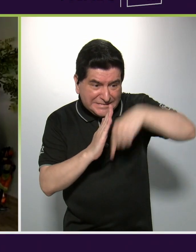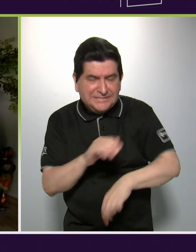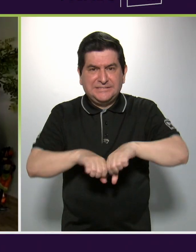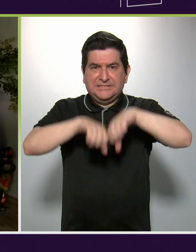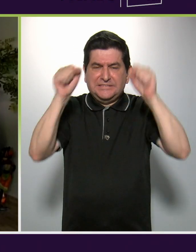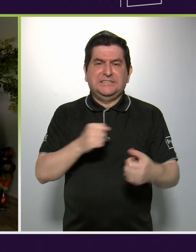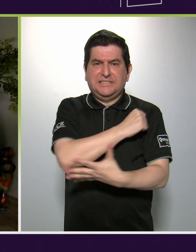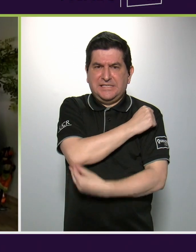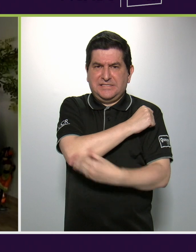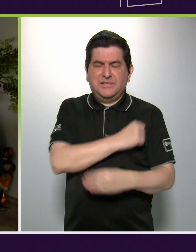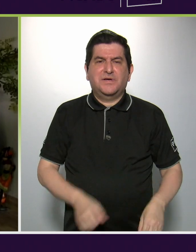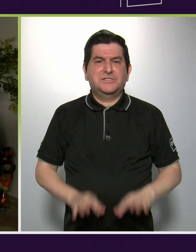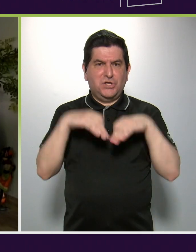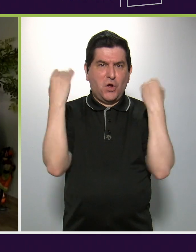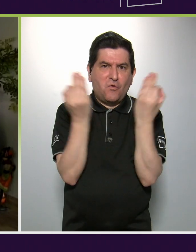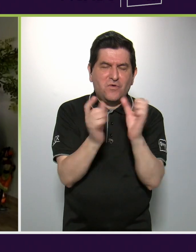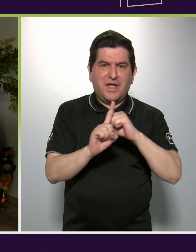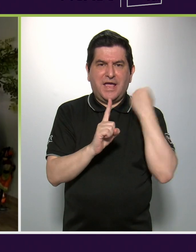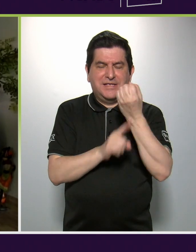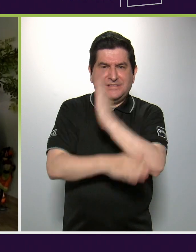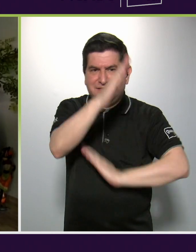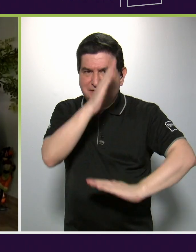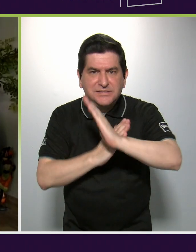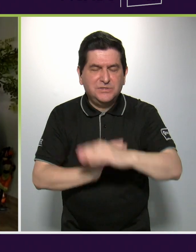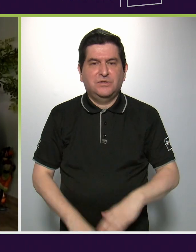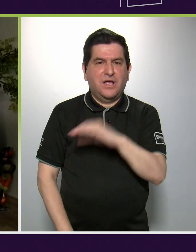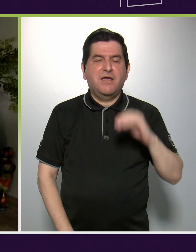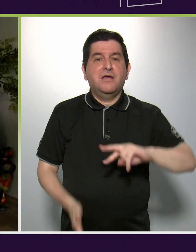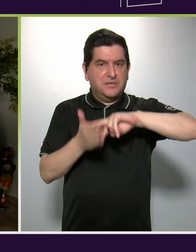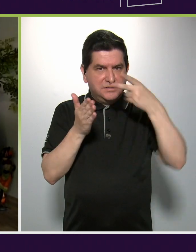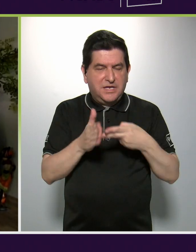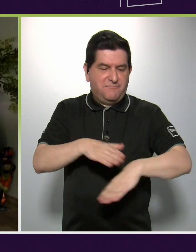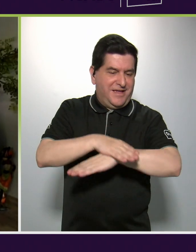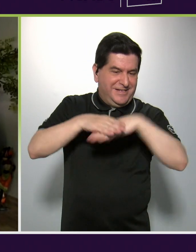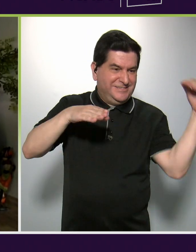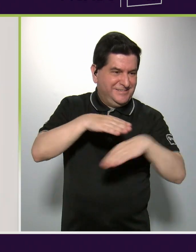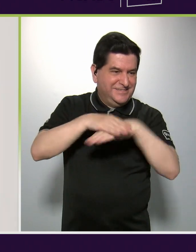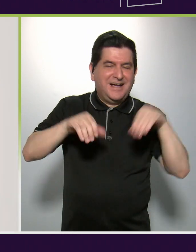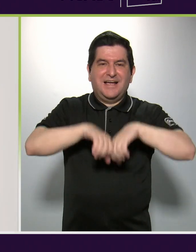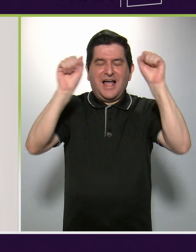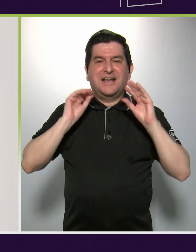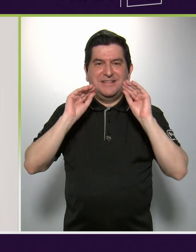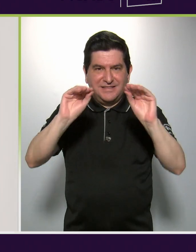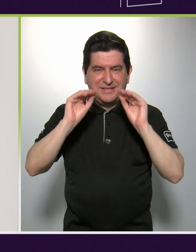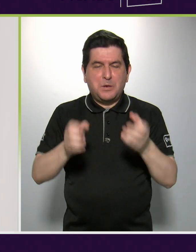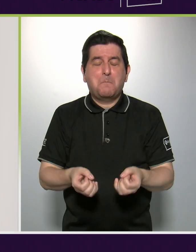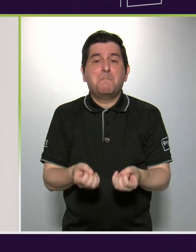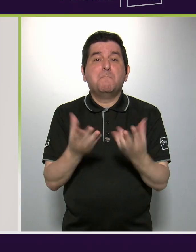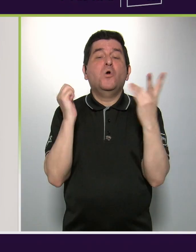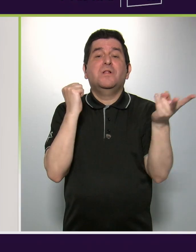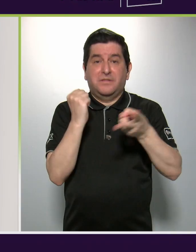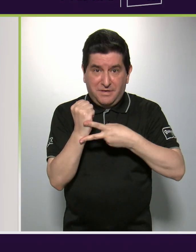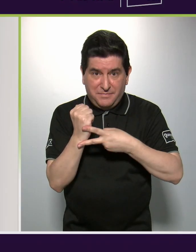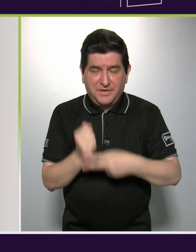ha significado la exclusión del sistema educativo muchísimas veces porque no hay cómo cubrir la oportunidad de que una persona con discapacidad que